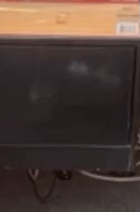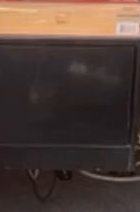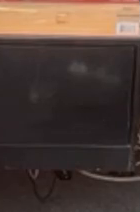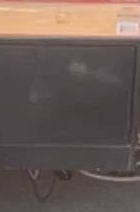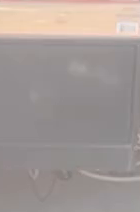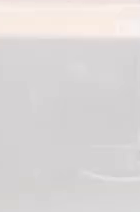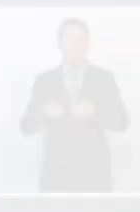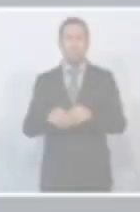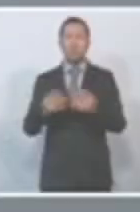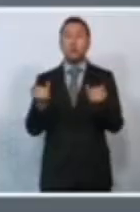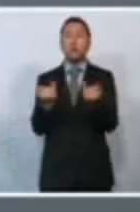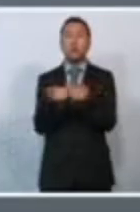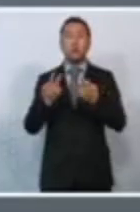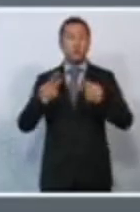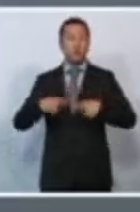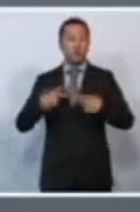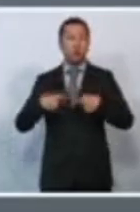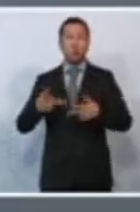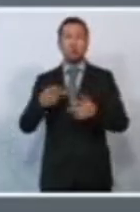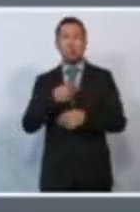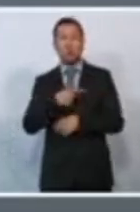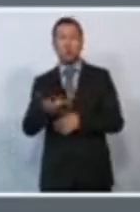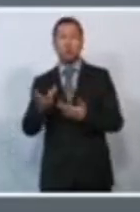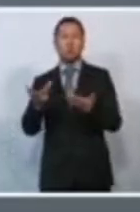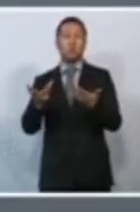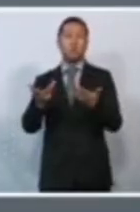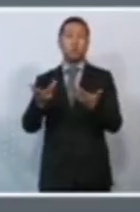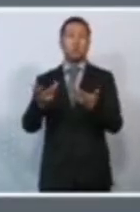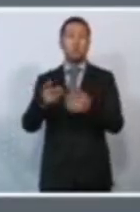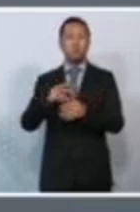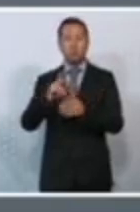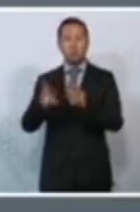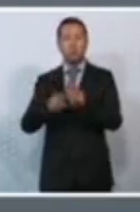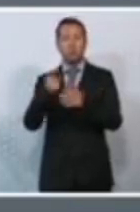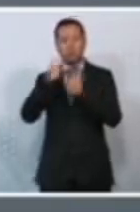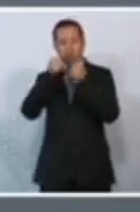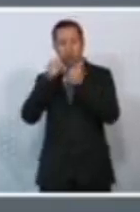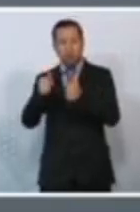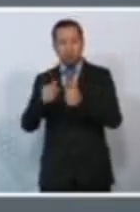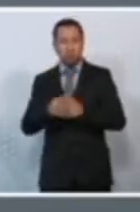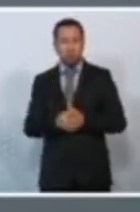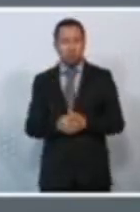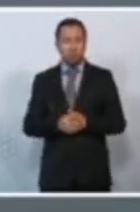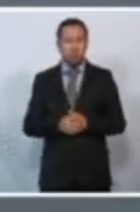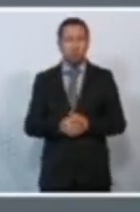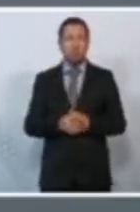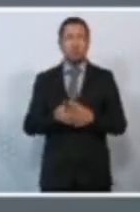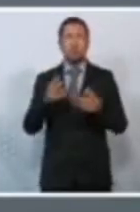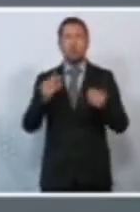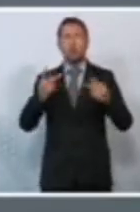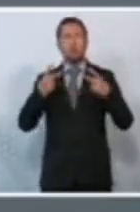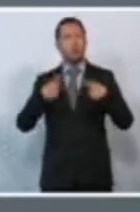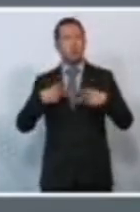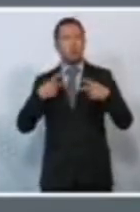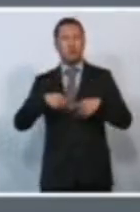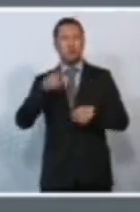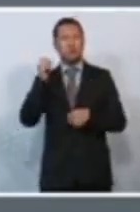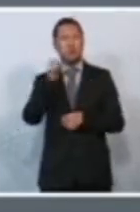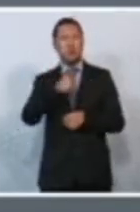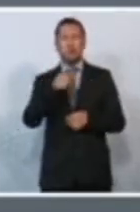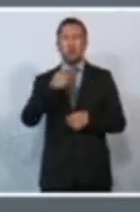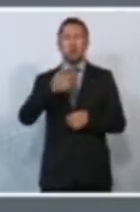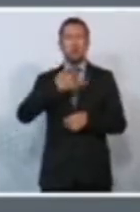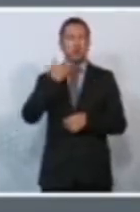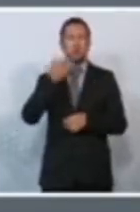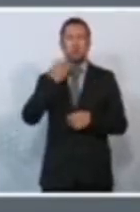rufianes. Para poder corregir el rumbo, necesitamos evitar que llegue ese trabuco de rateras y